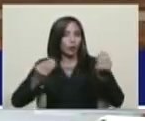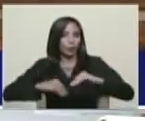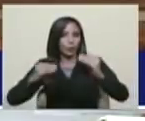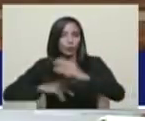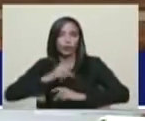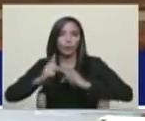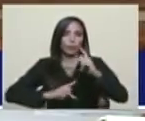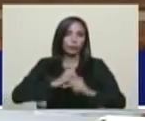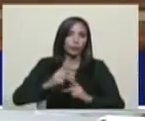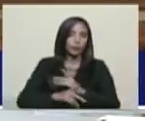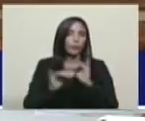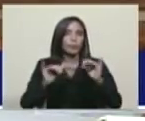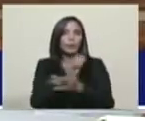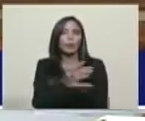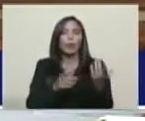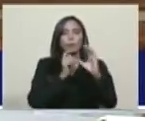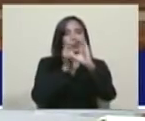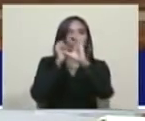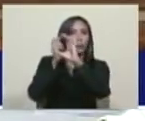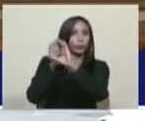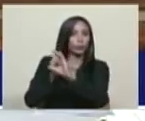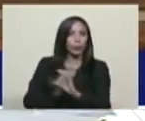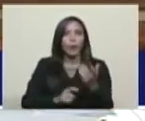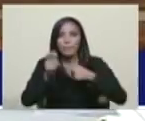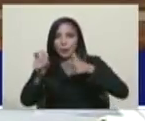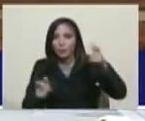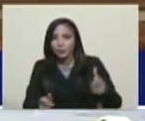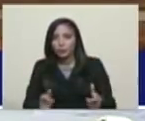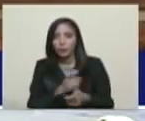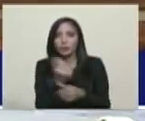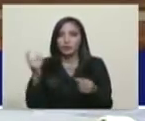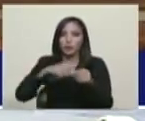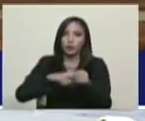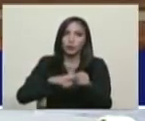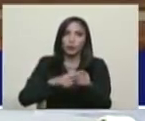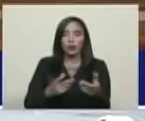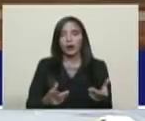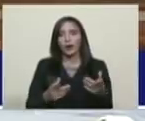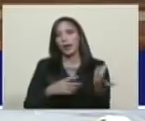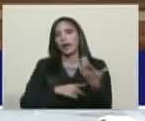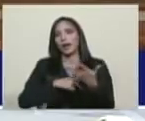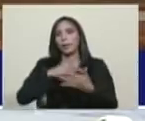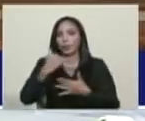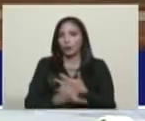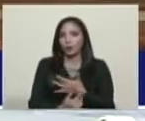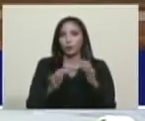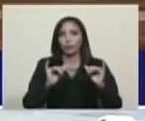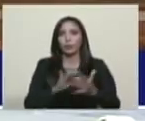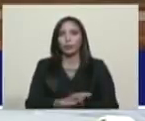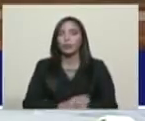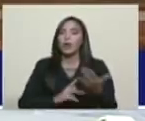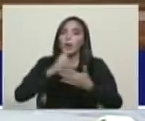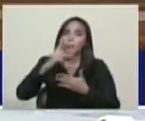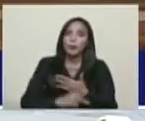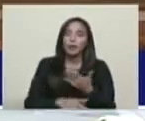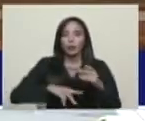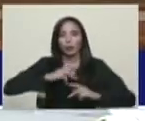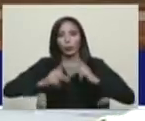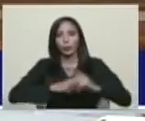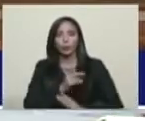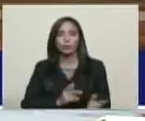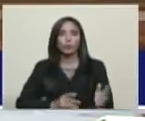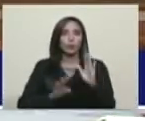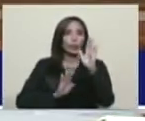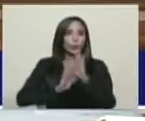productiva con los mineros artesanales que se incorporan al arco minero del Orinoco y al plan de producción de